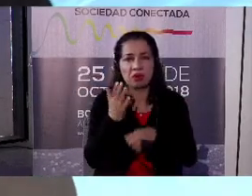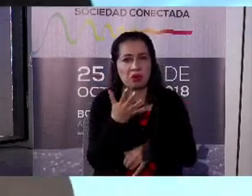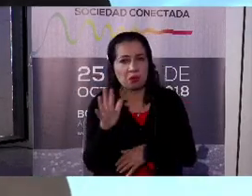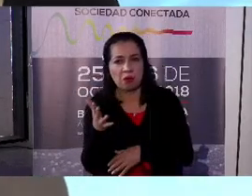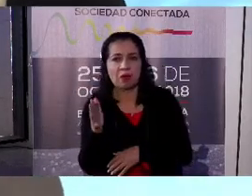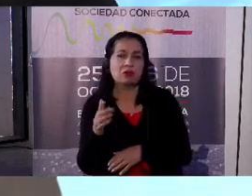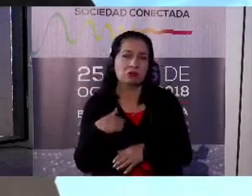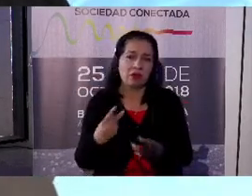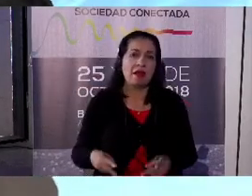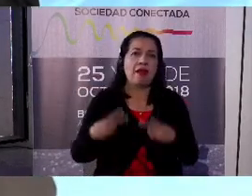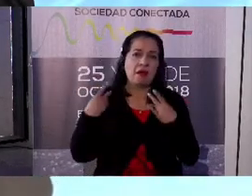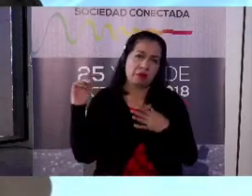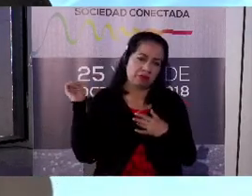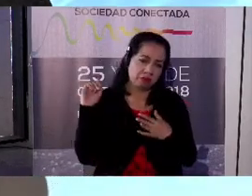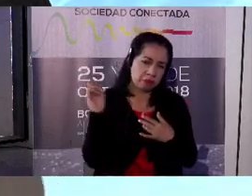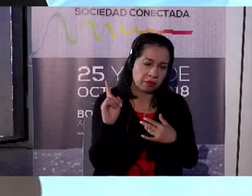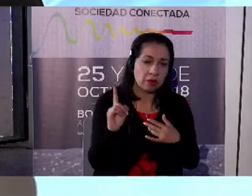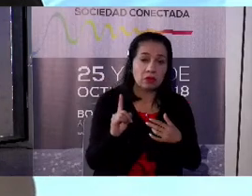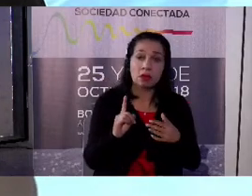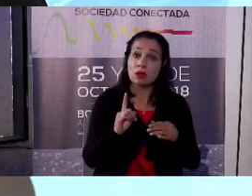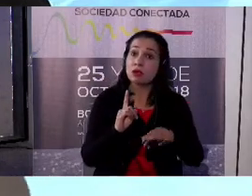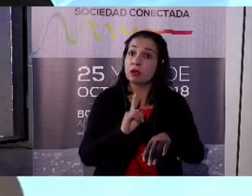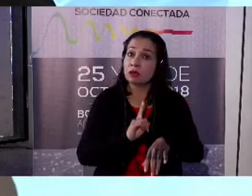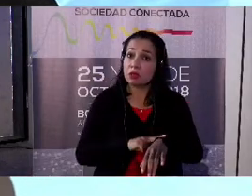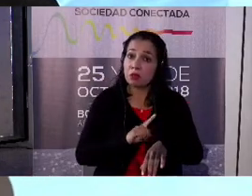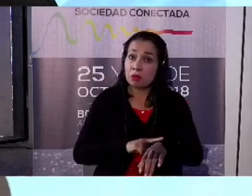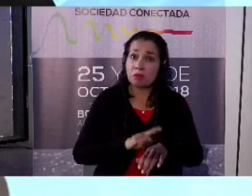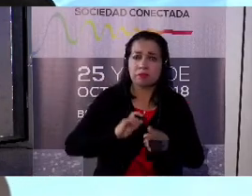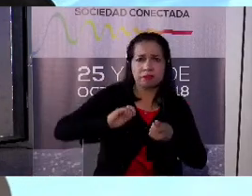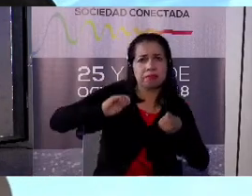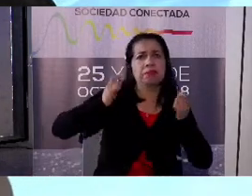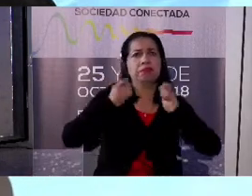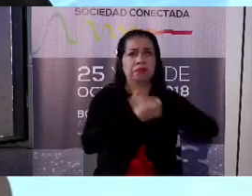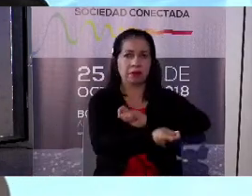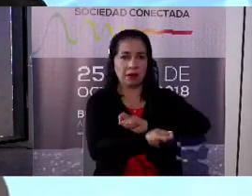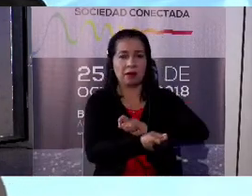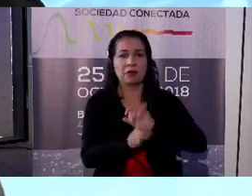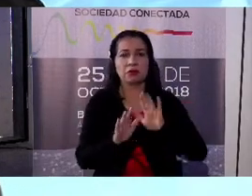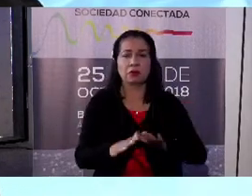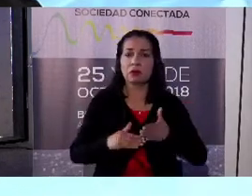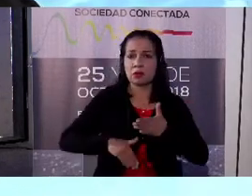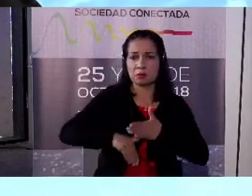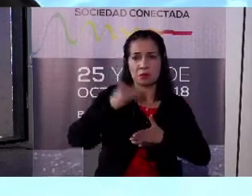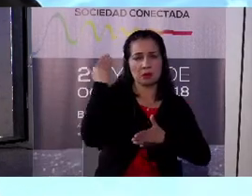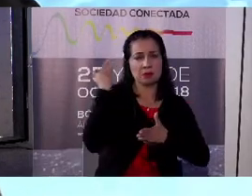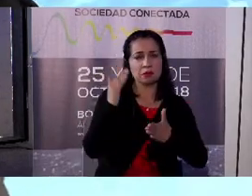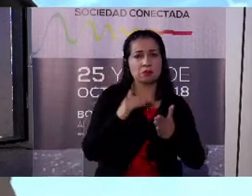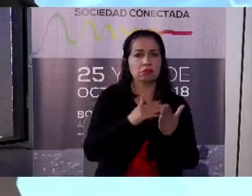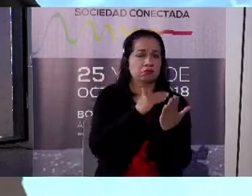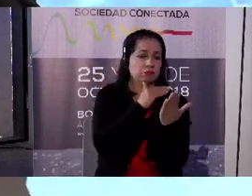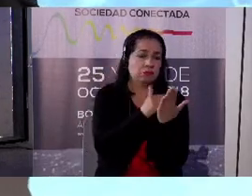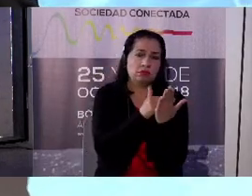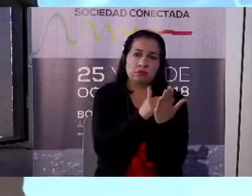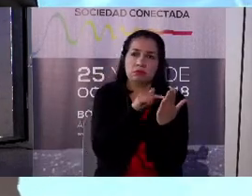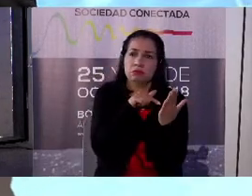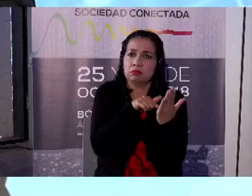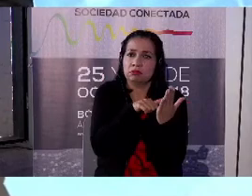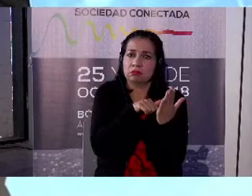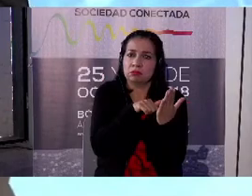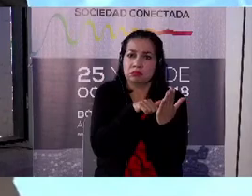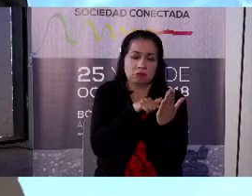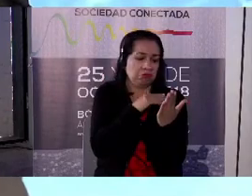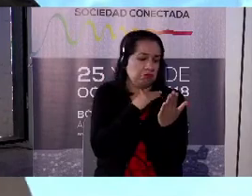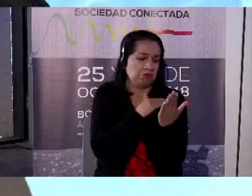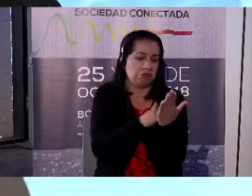cambiado fuertemente en ese periodo de tiempo al principio Solamente era un bloque